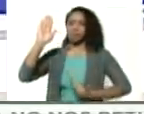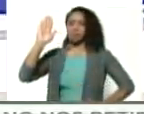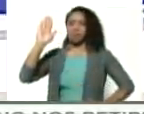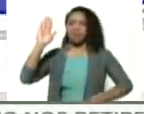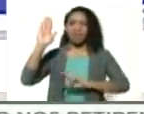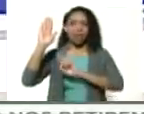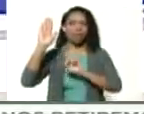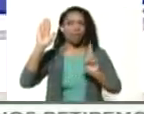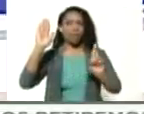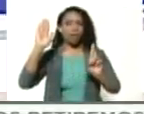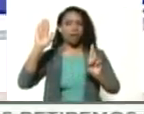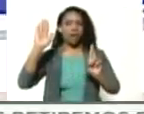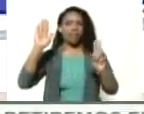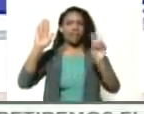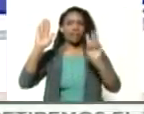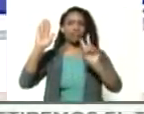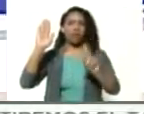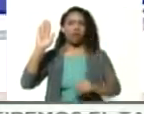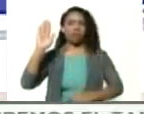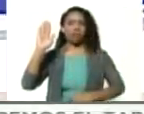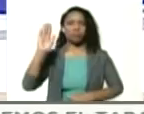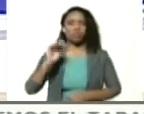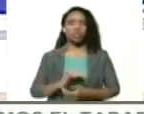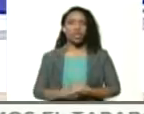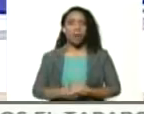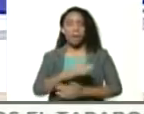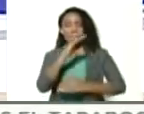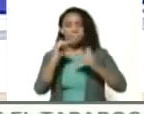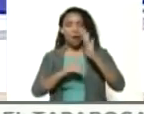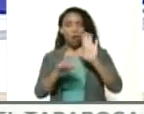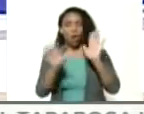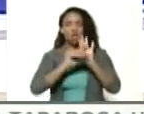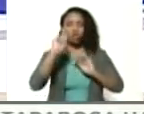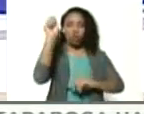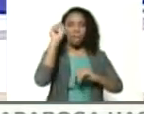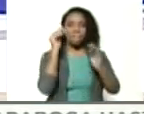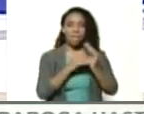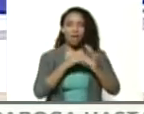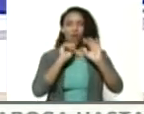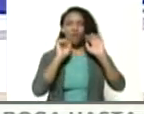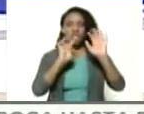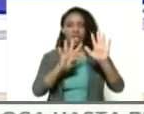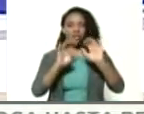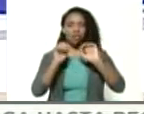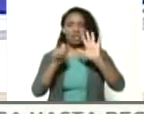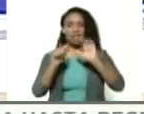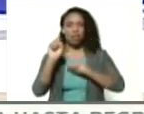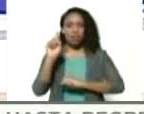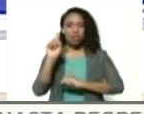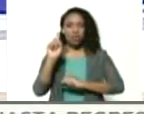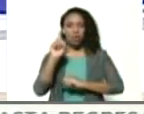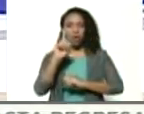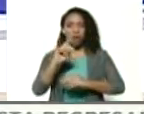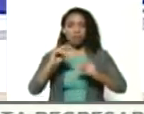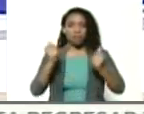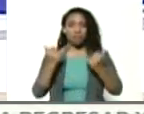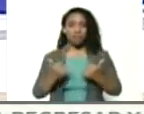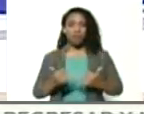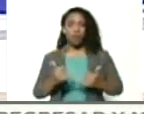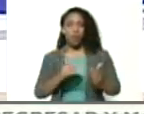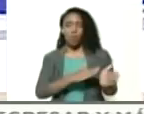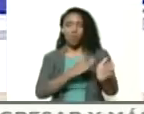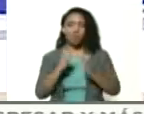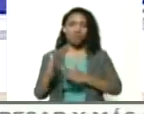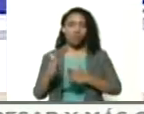de la República de Venezuela, bajo la Constitución de 1961. Inmediatamente pasa un